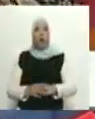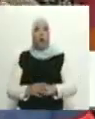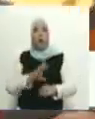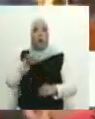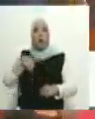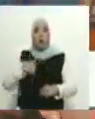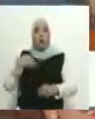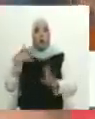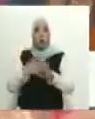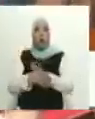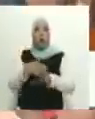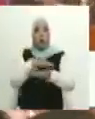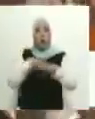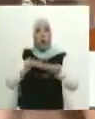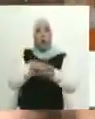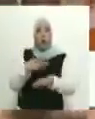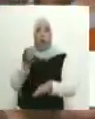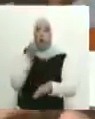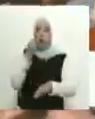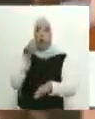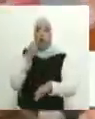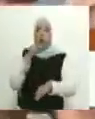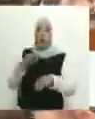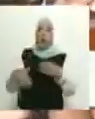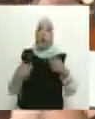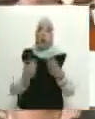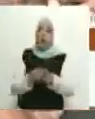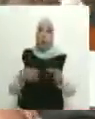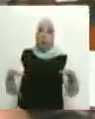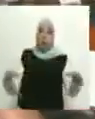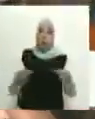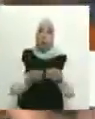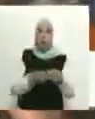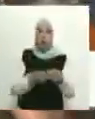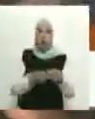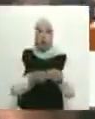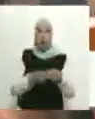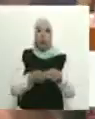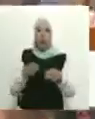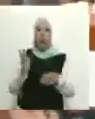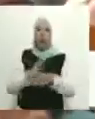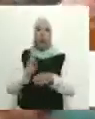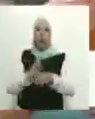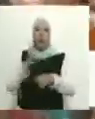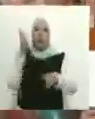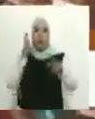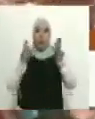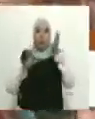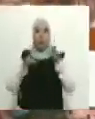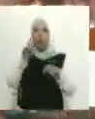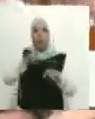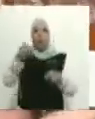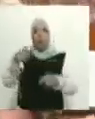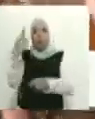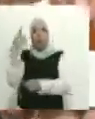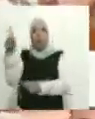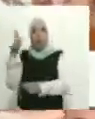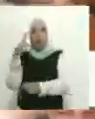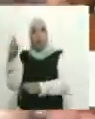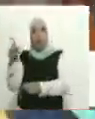nosotros a hablar con el ministro de Alimentación para que se venga para acá una comisión de una vez a escuchar a la gente de la parroquia.